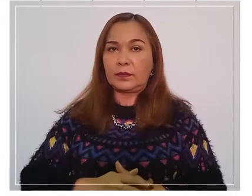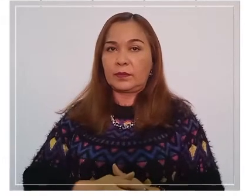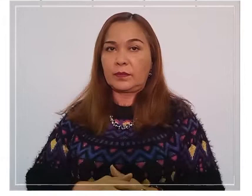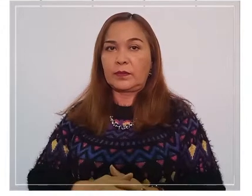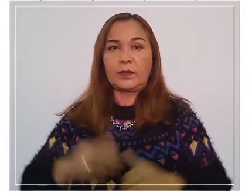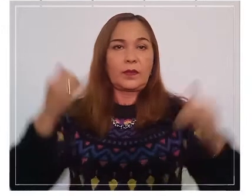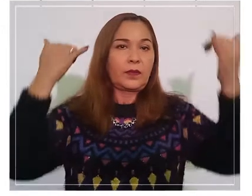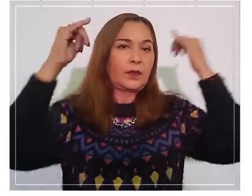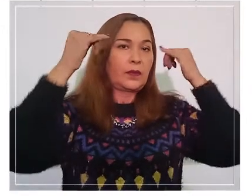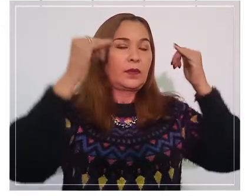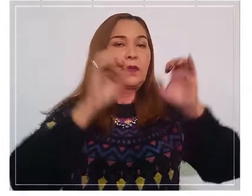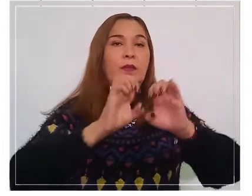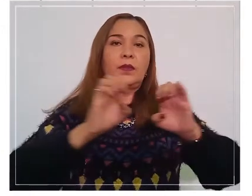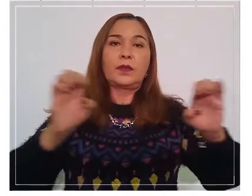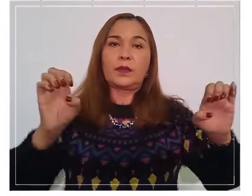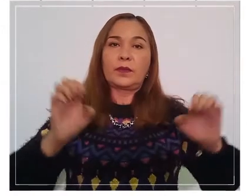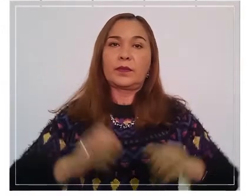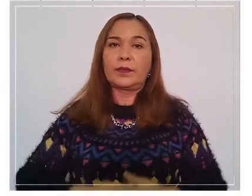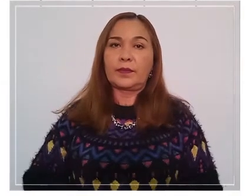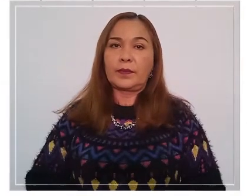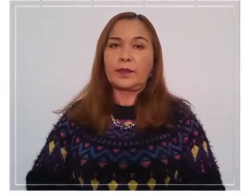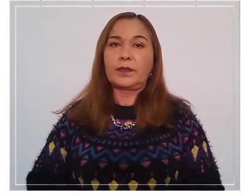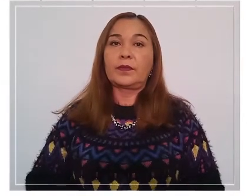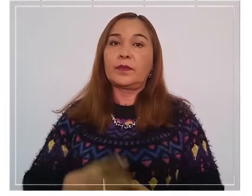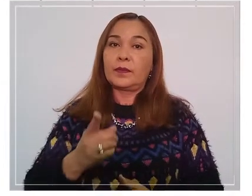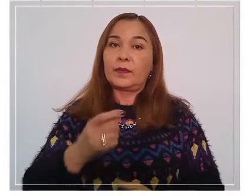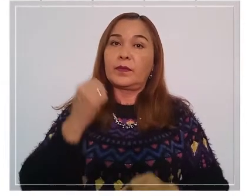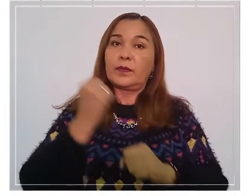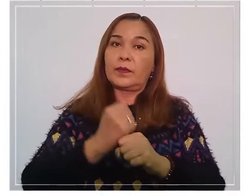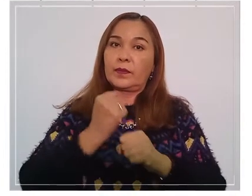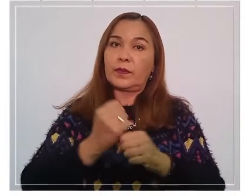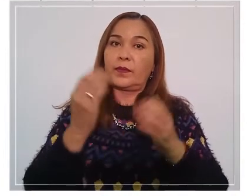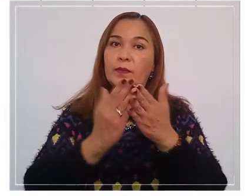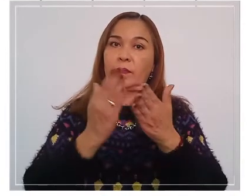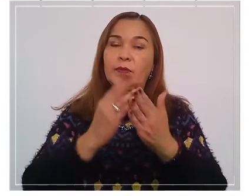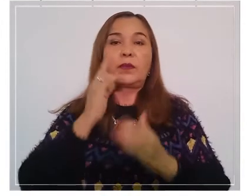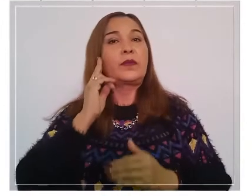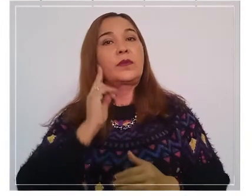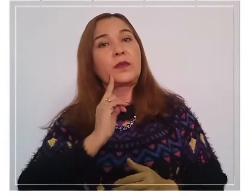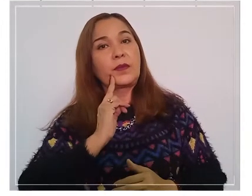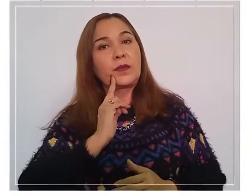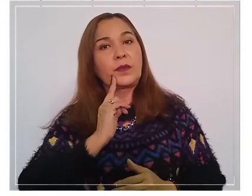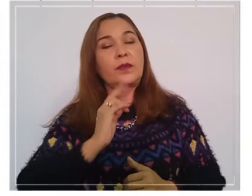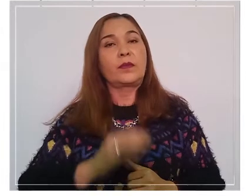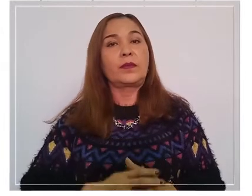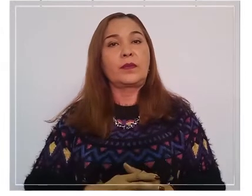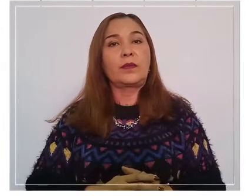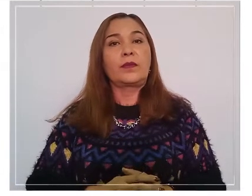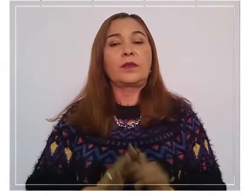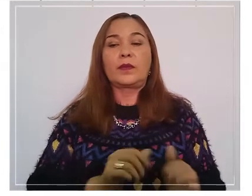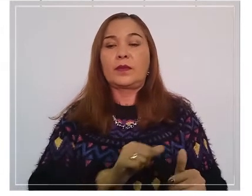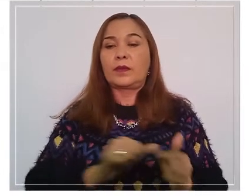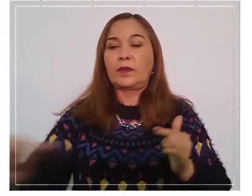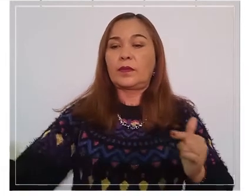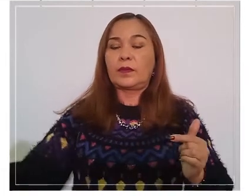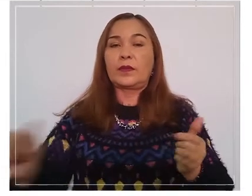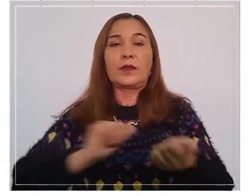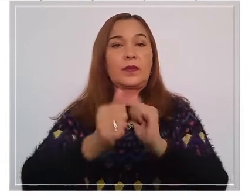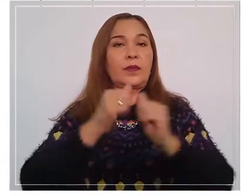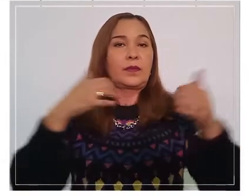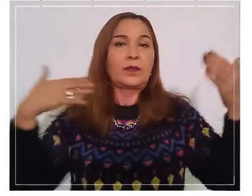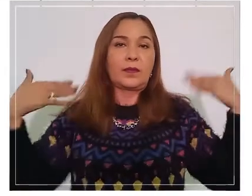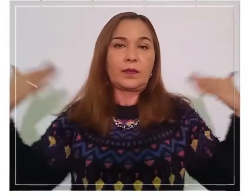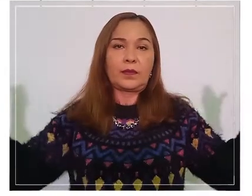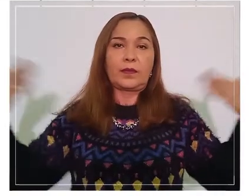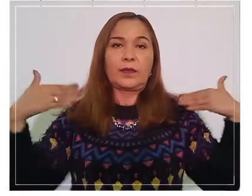fiesta pedagógica así se trabaja en escuelas bolivarianas semana del deporte y la recreación